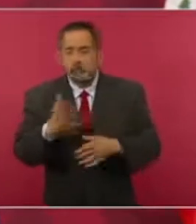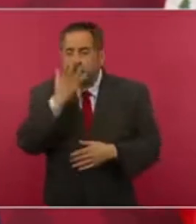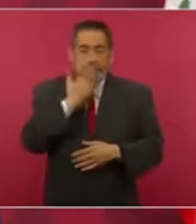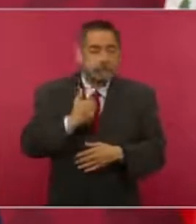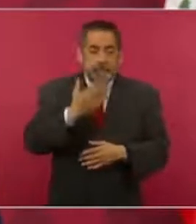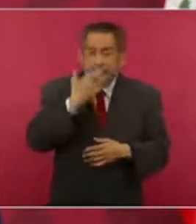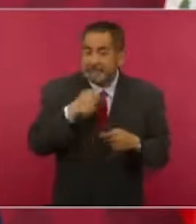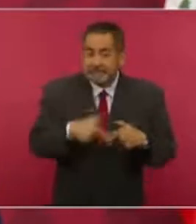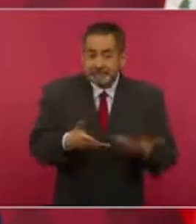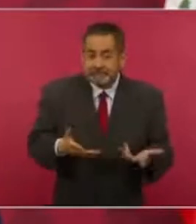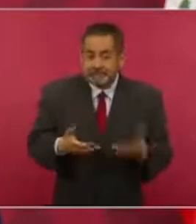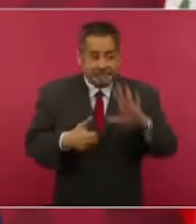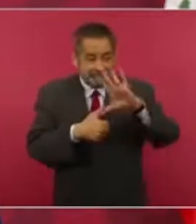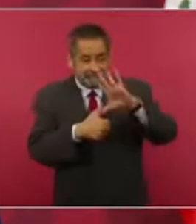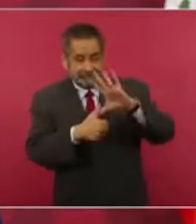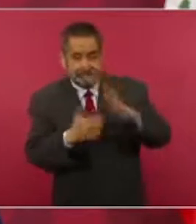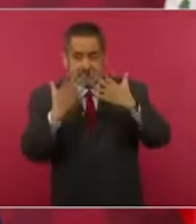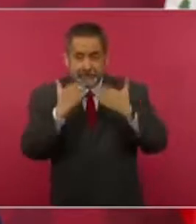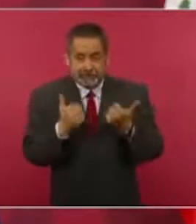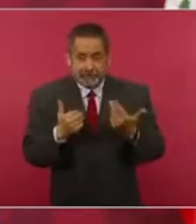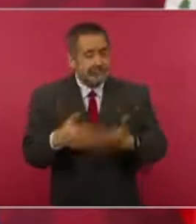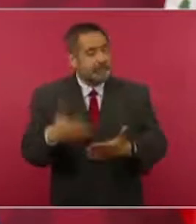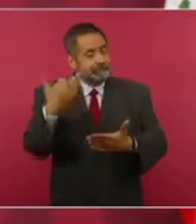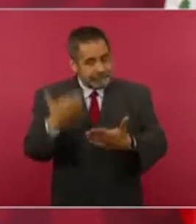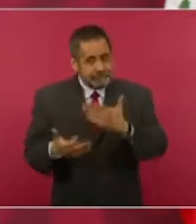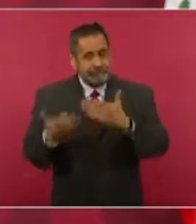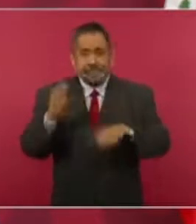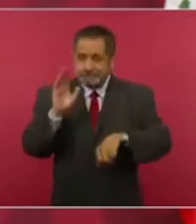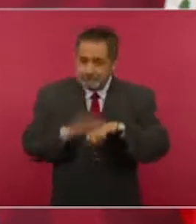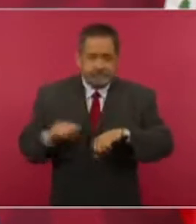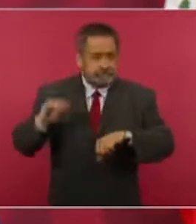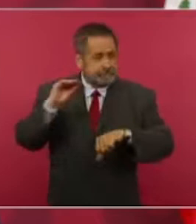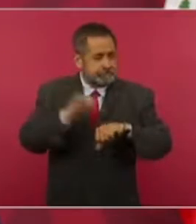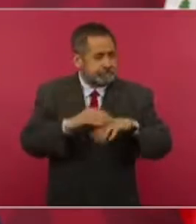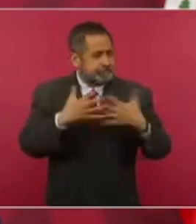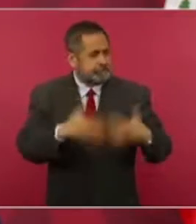Hace falta industrializar